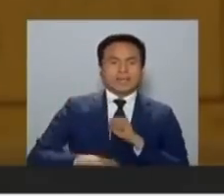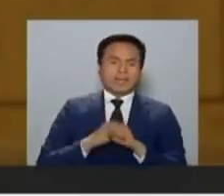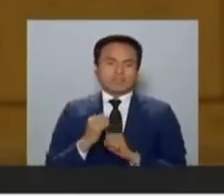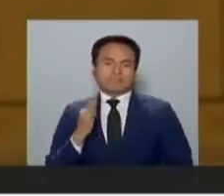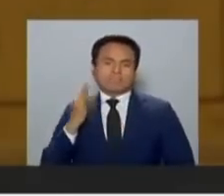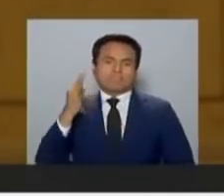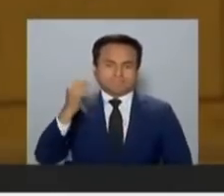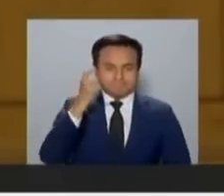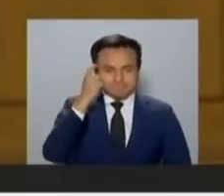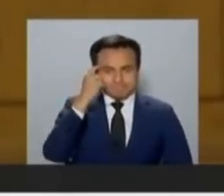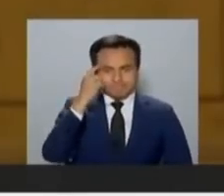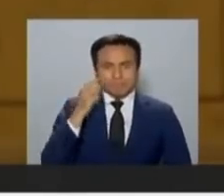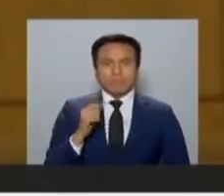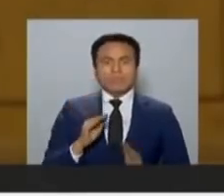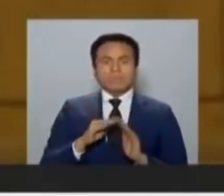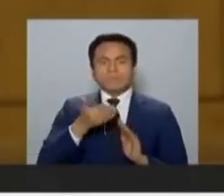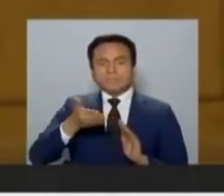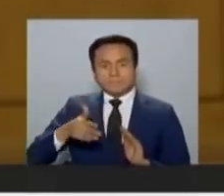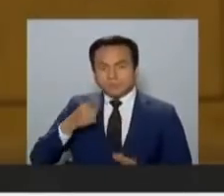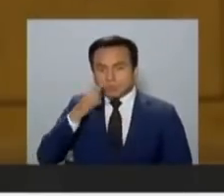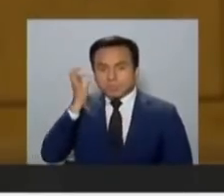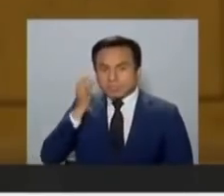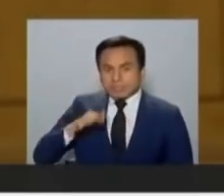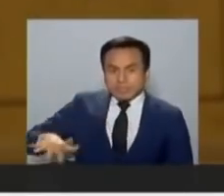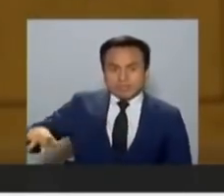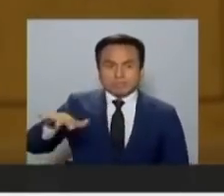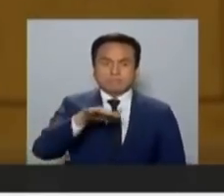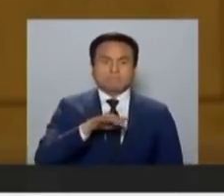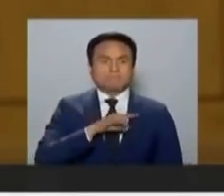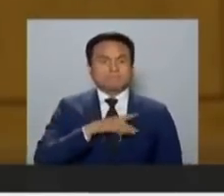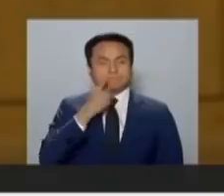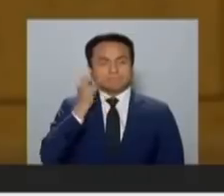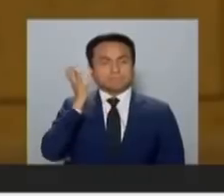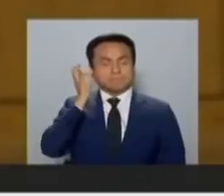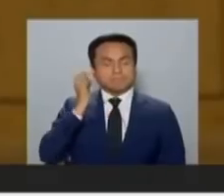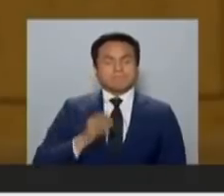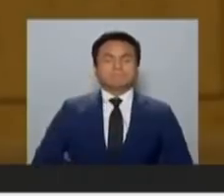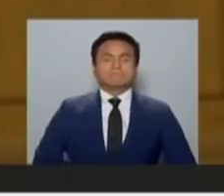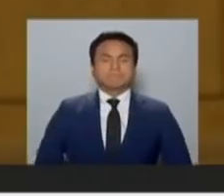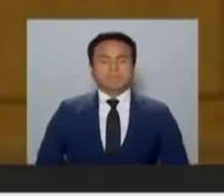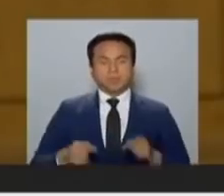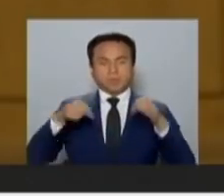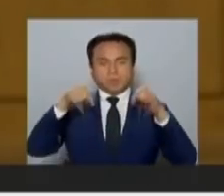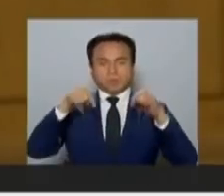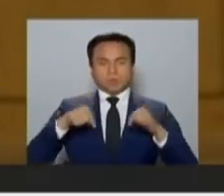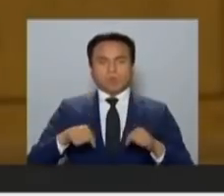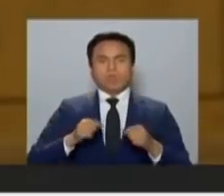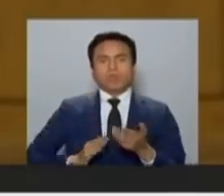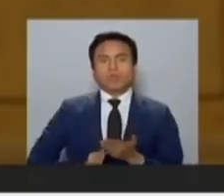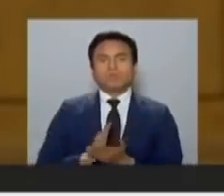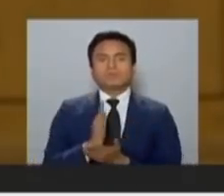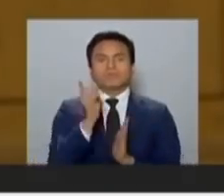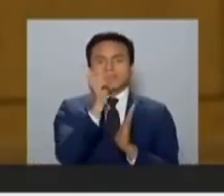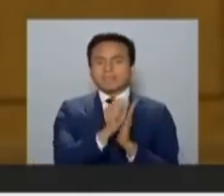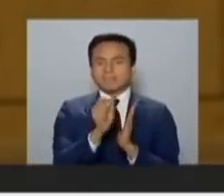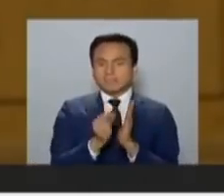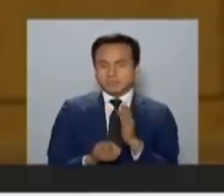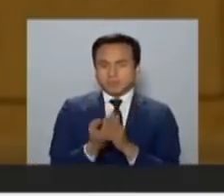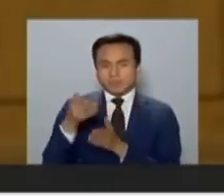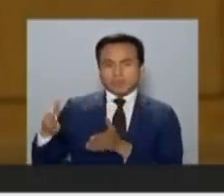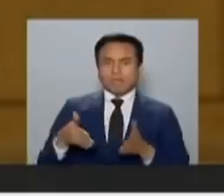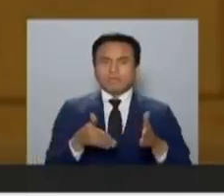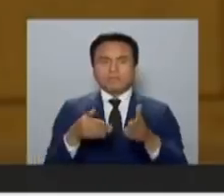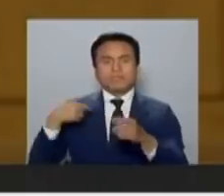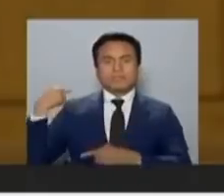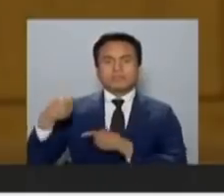condolencias a los familiares de las 4 víctimas que esta semana fueron asesinadas en la Araucanía, que me parece absolutamente inaceptable. Yo insisto,